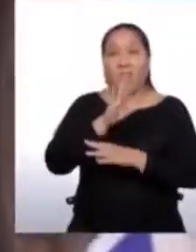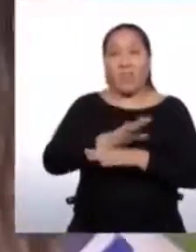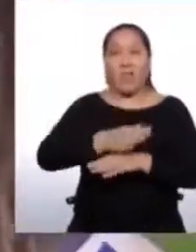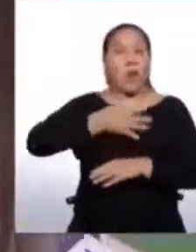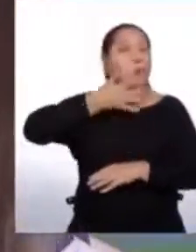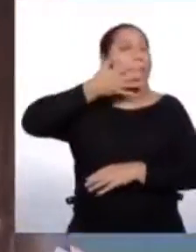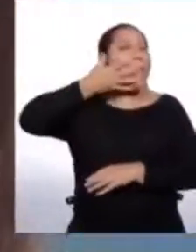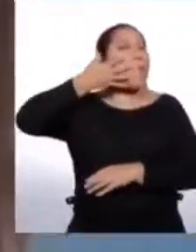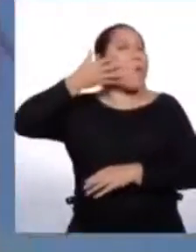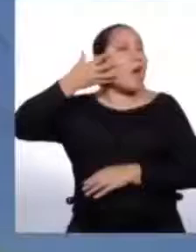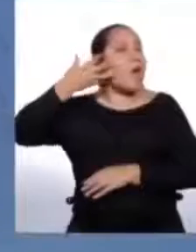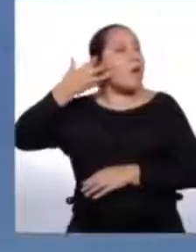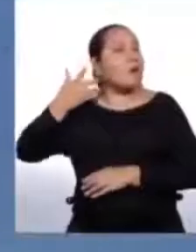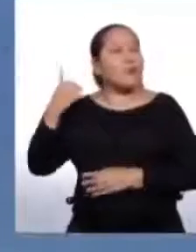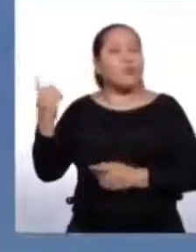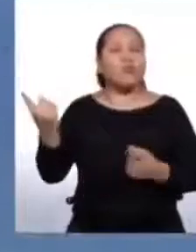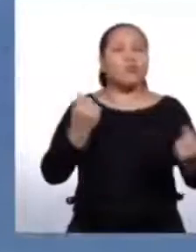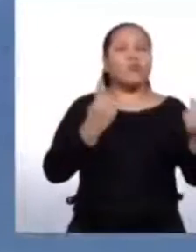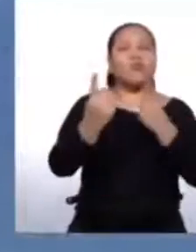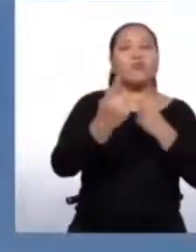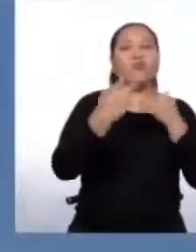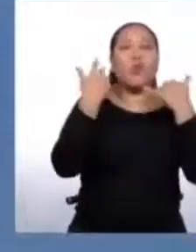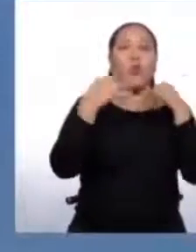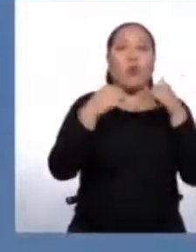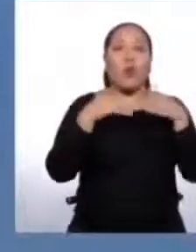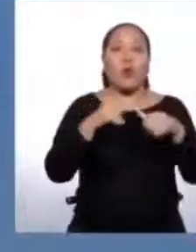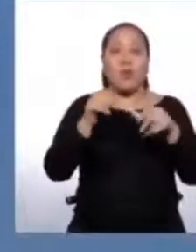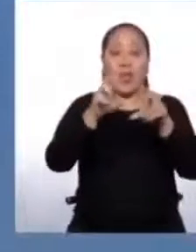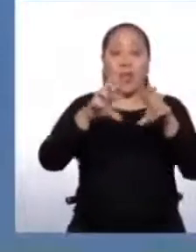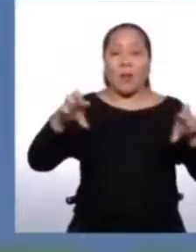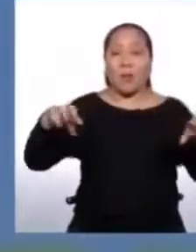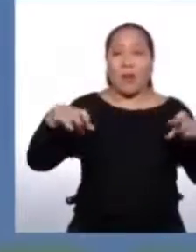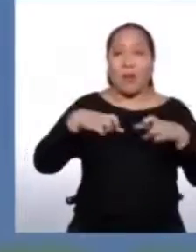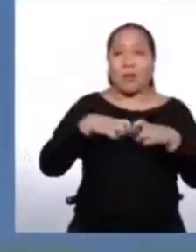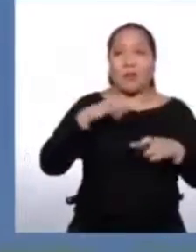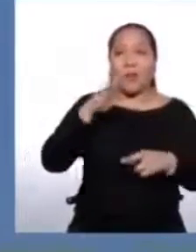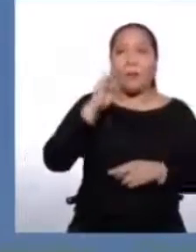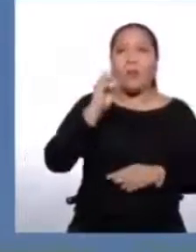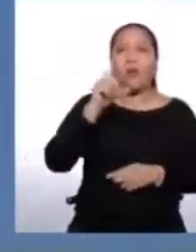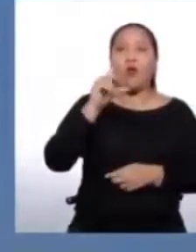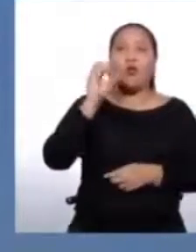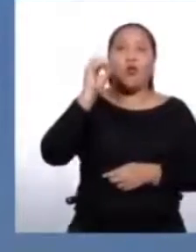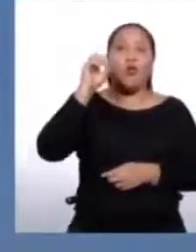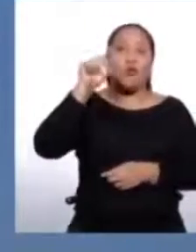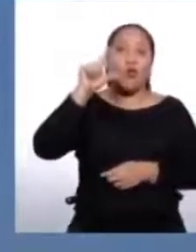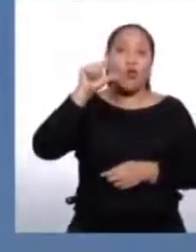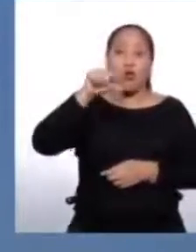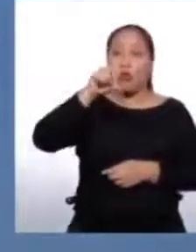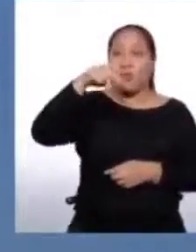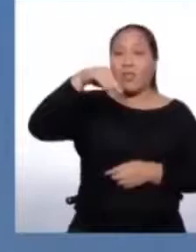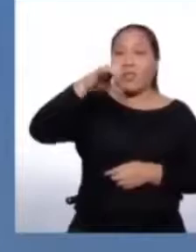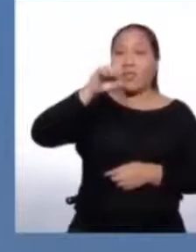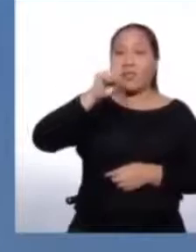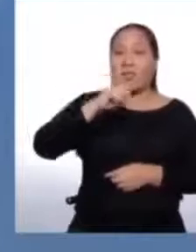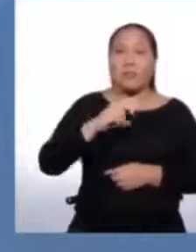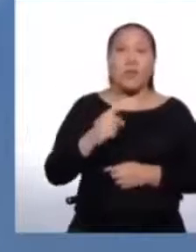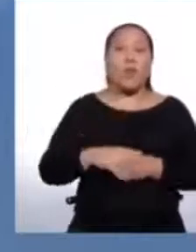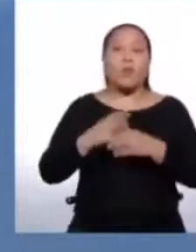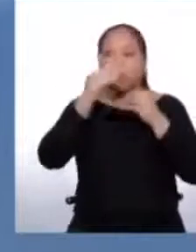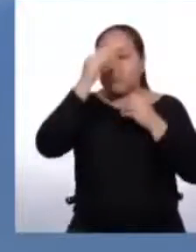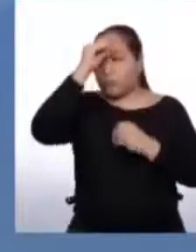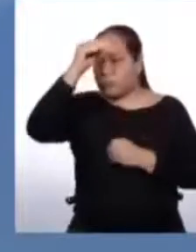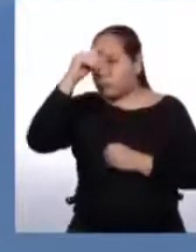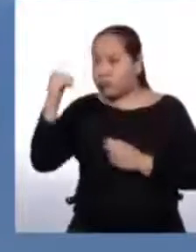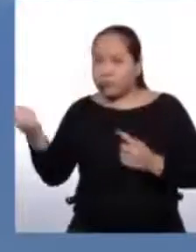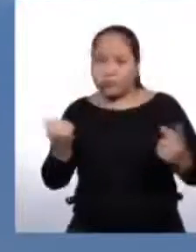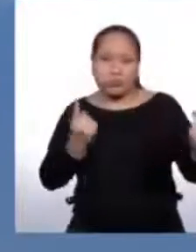blanquiñosos del barrio nos juntamos a jugar pelota en la Plaza Bolognesi. Eran las vacaciones y los muchachos de los chalets vecinos nos juntábamos